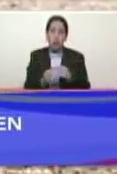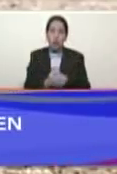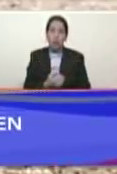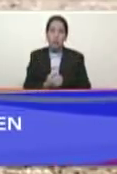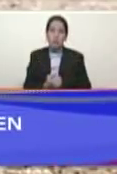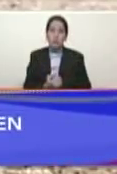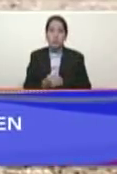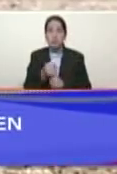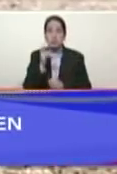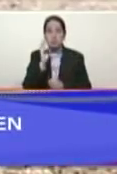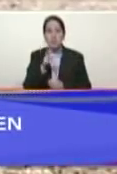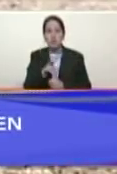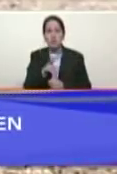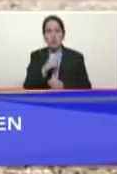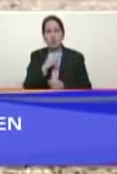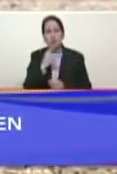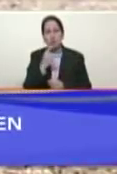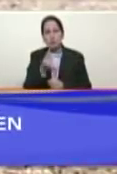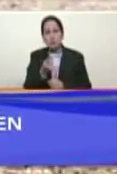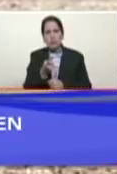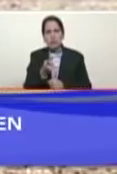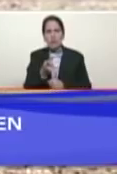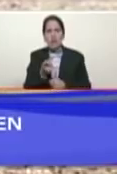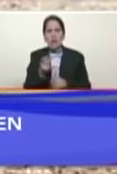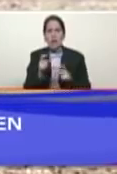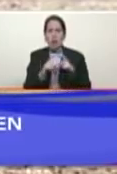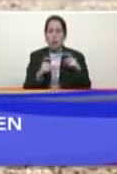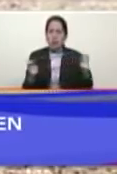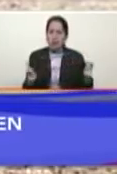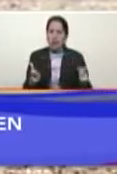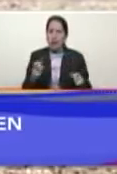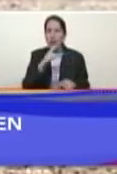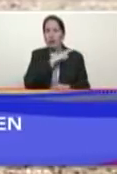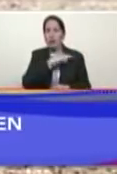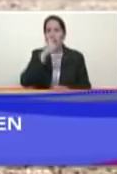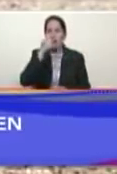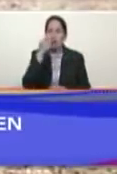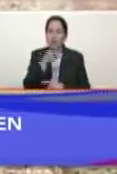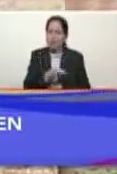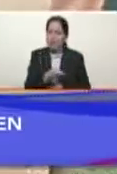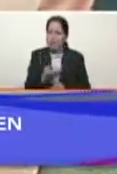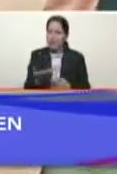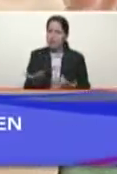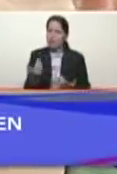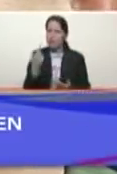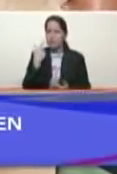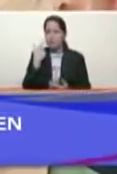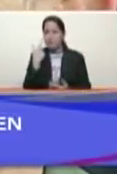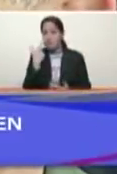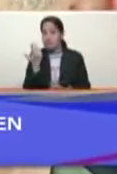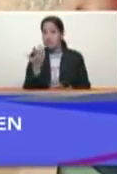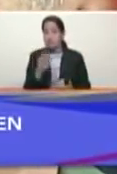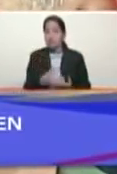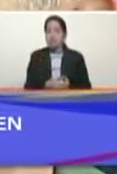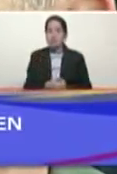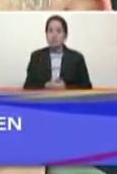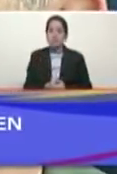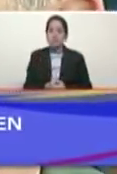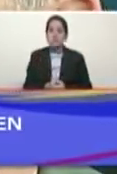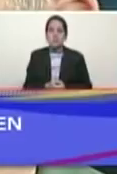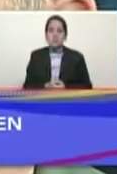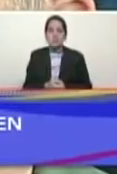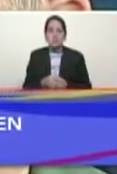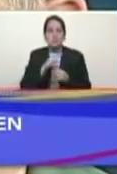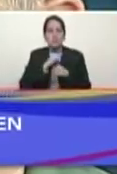Hay que ver, yo se lo decía a los generales y a los comandantes. Hay que ver, compañero, lo que es la